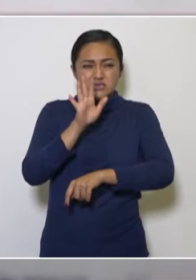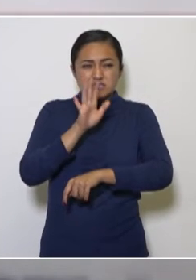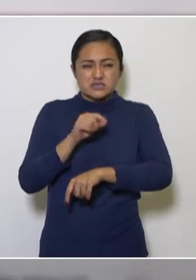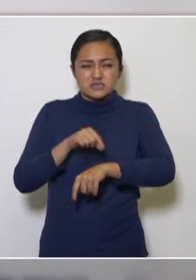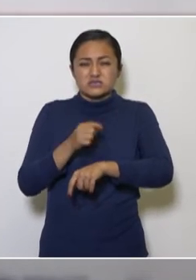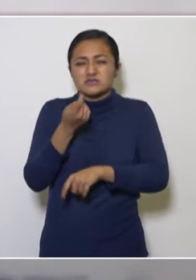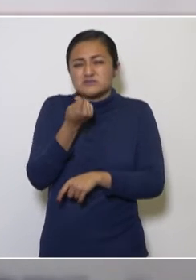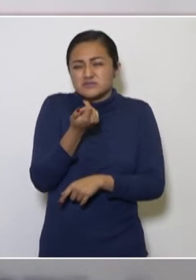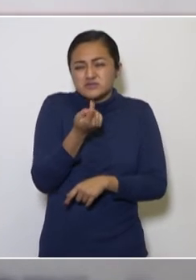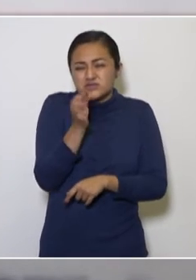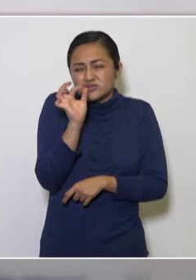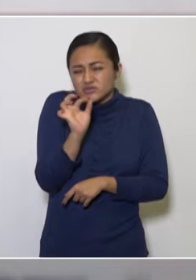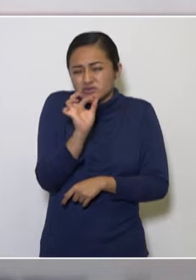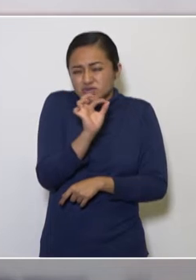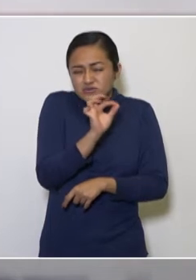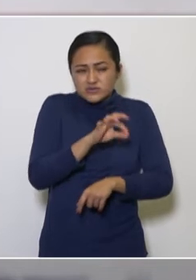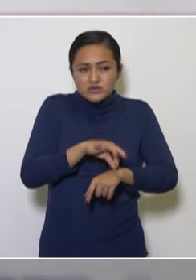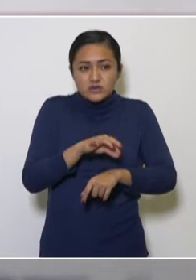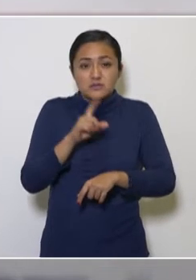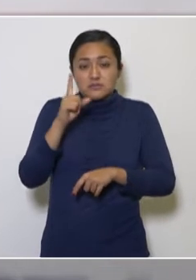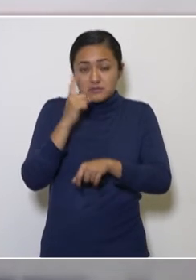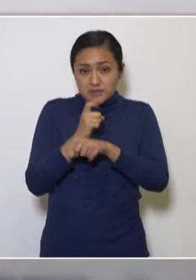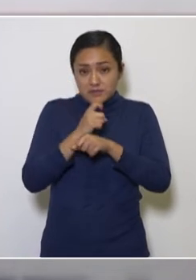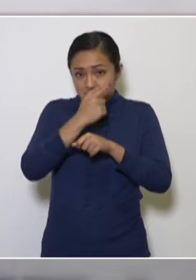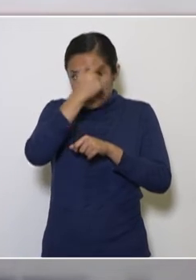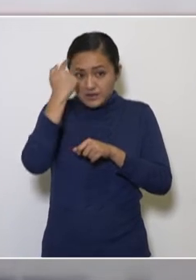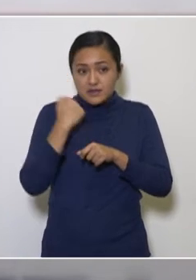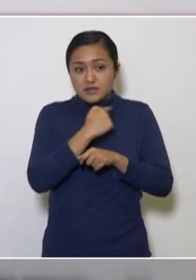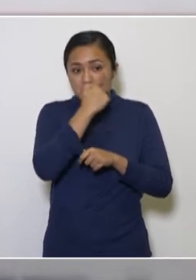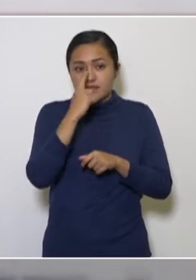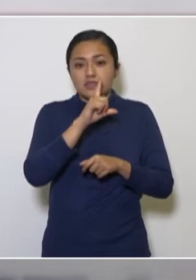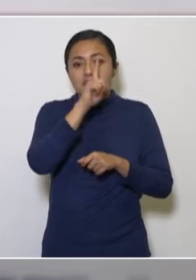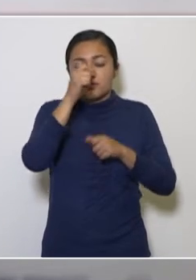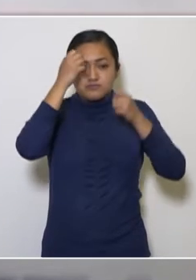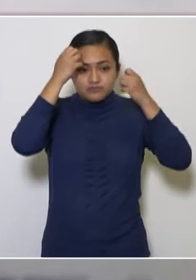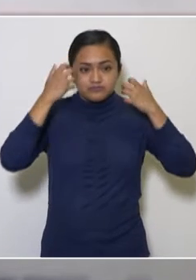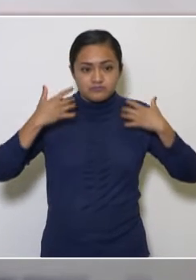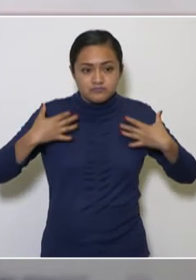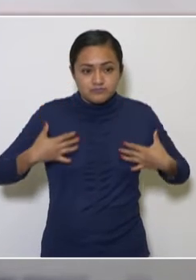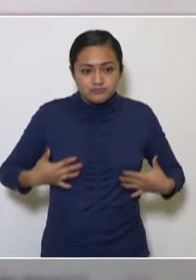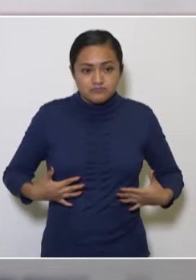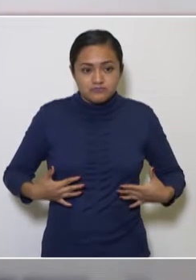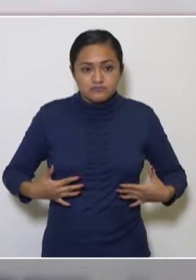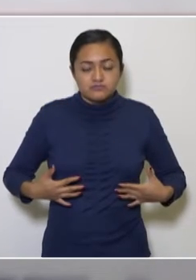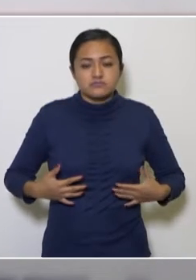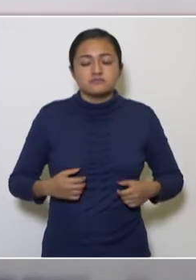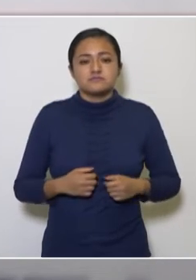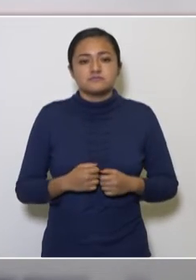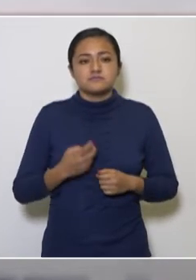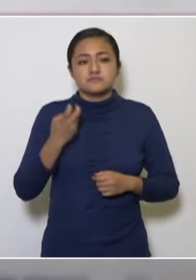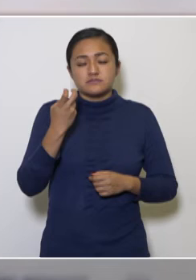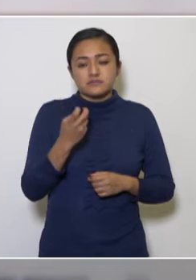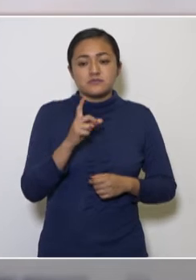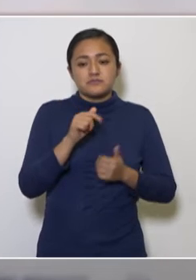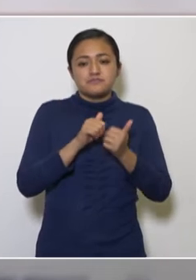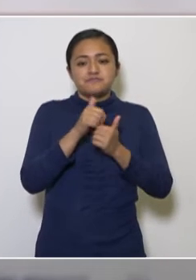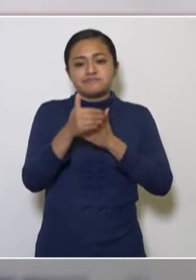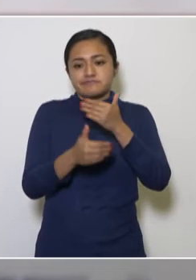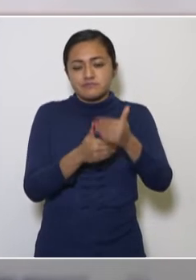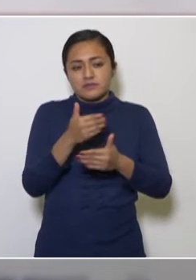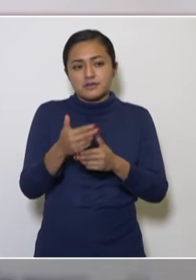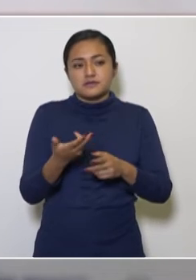vesiculitas, primero en cara y luego en el resto del cuerpo. Estas lesiones van